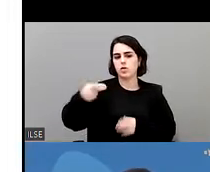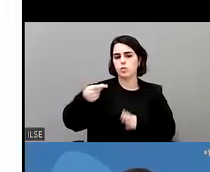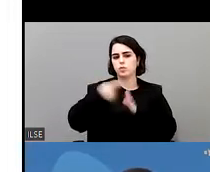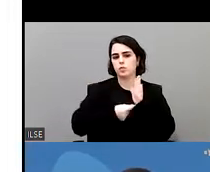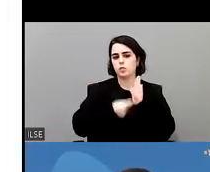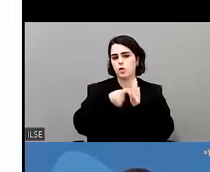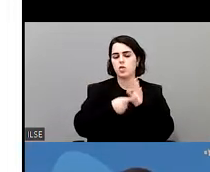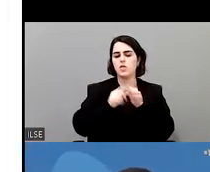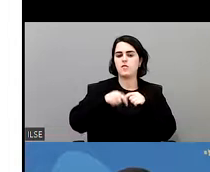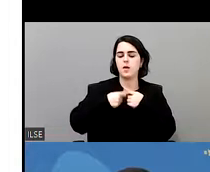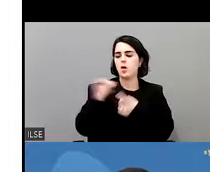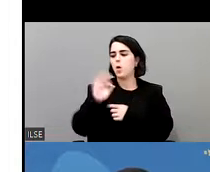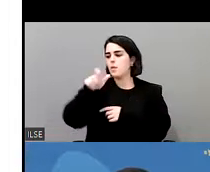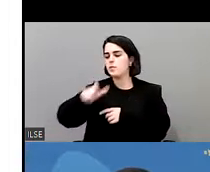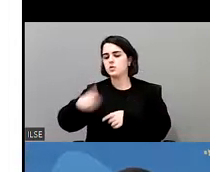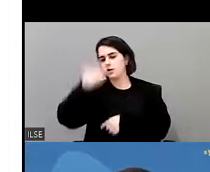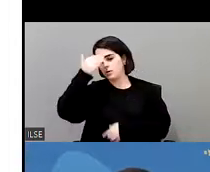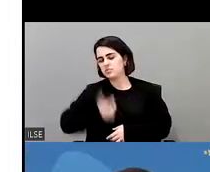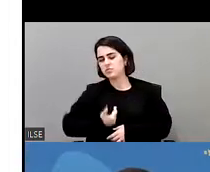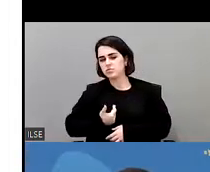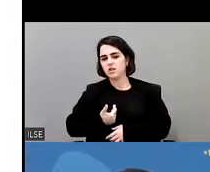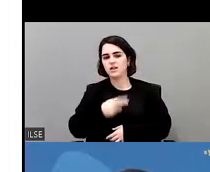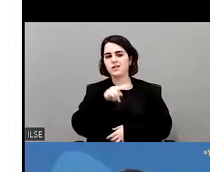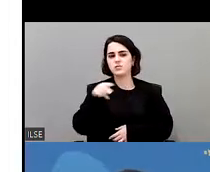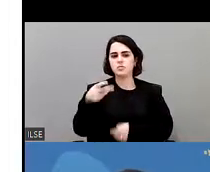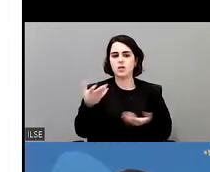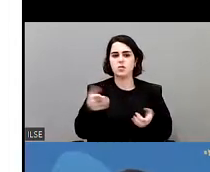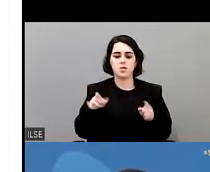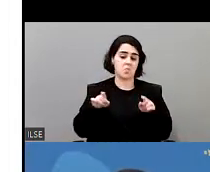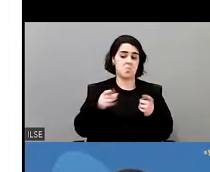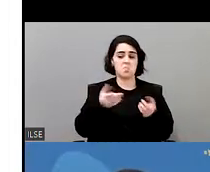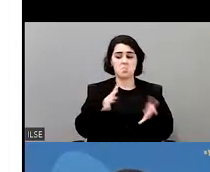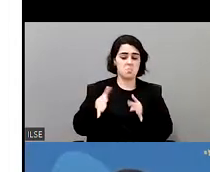la familia como las personas con parálisis cerebral es muy, muy pareja, ¿vale?